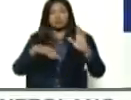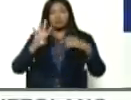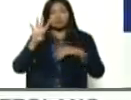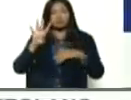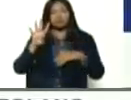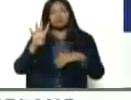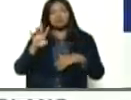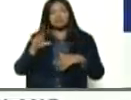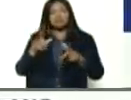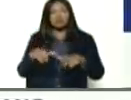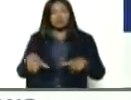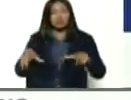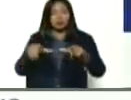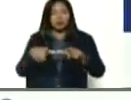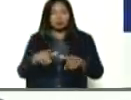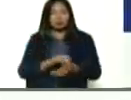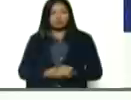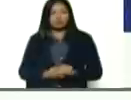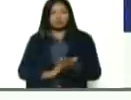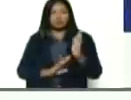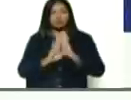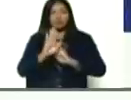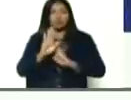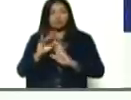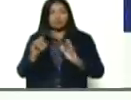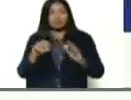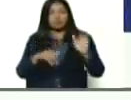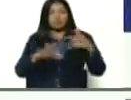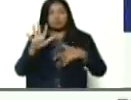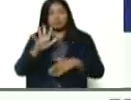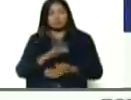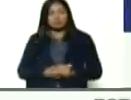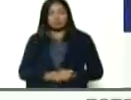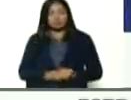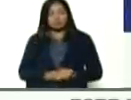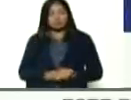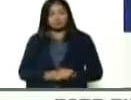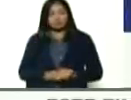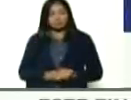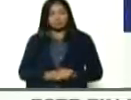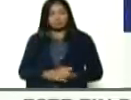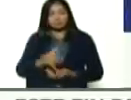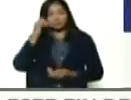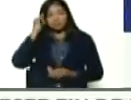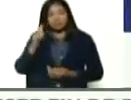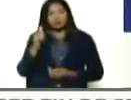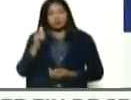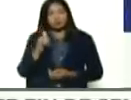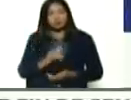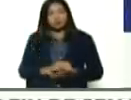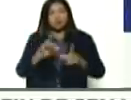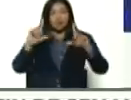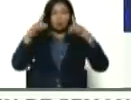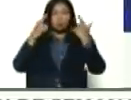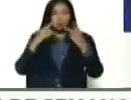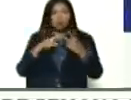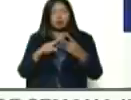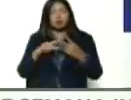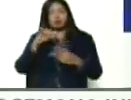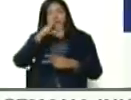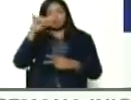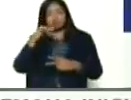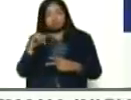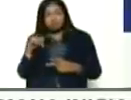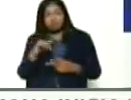entidades aumentan 15 la yaracuy la guaira zulia